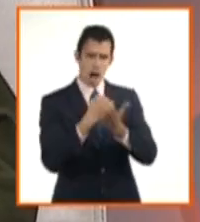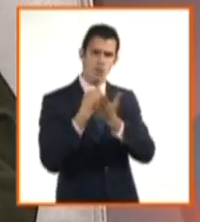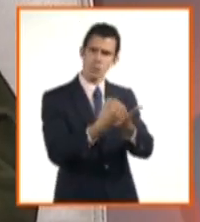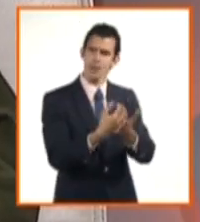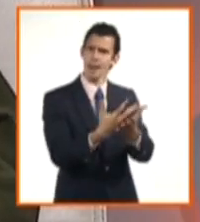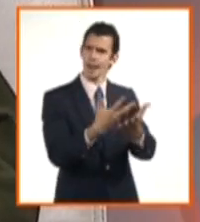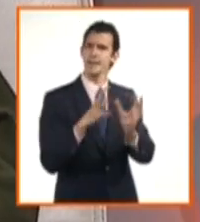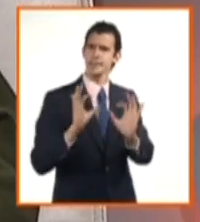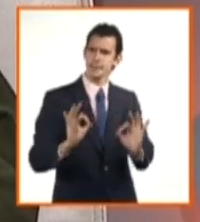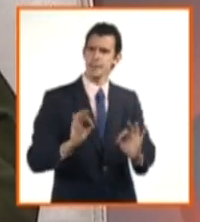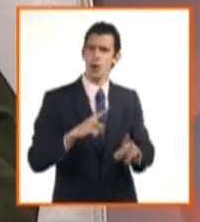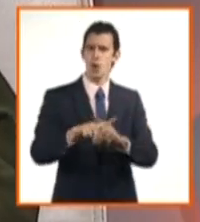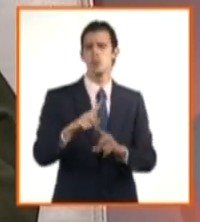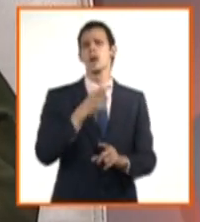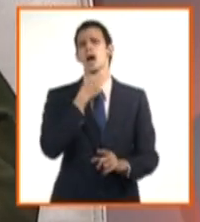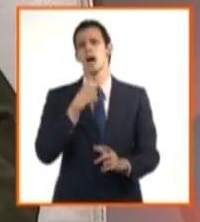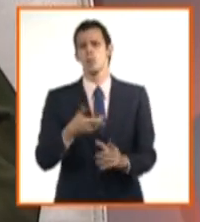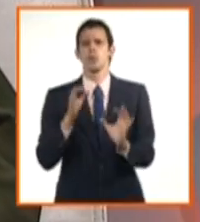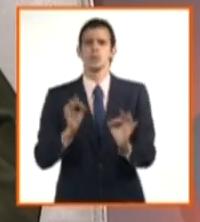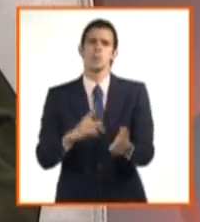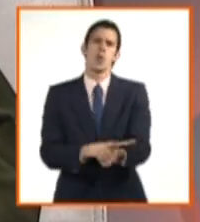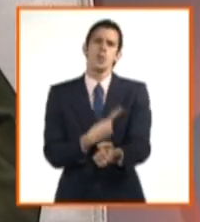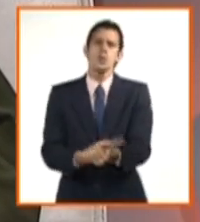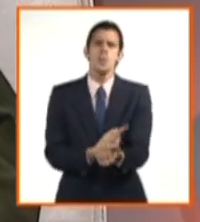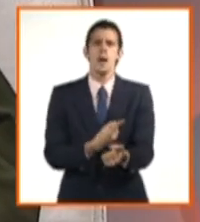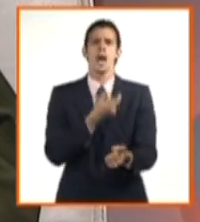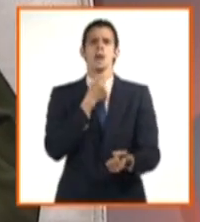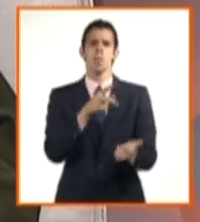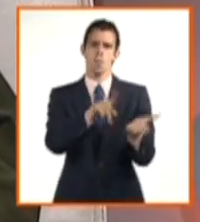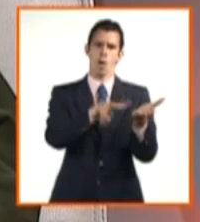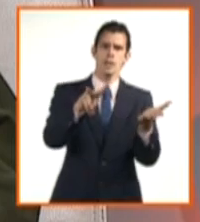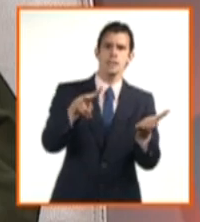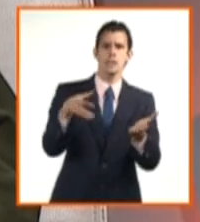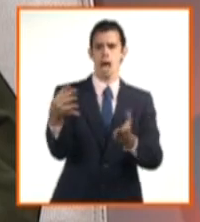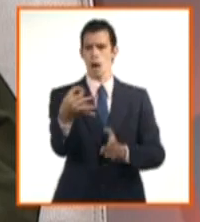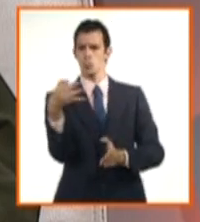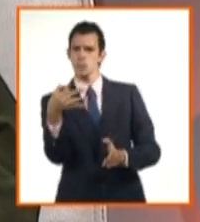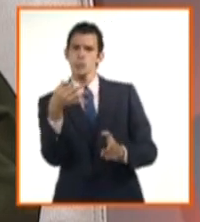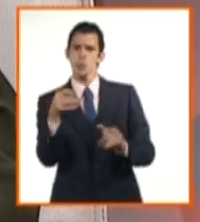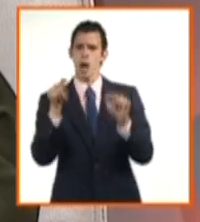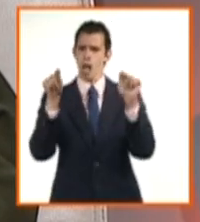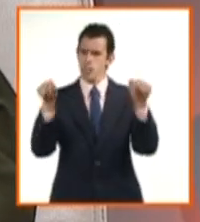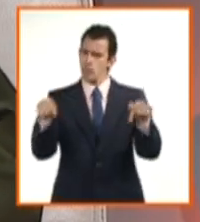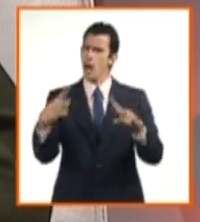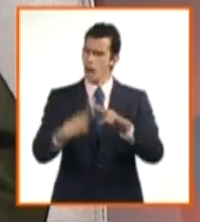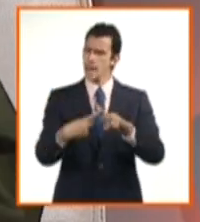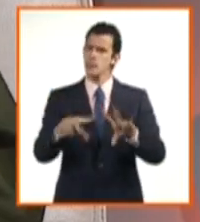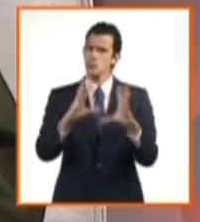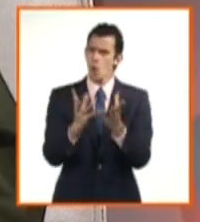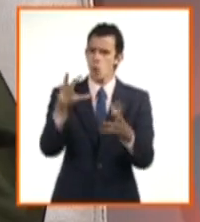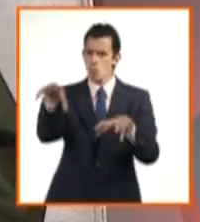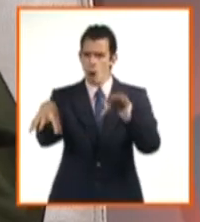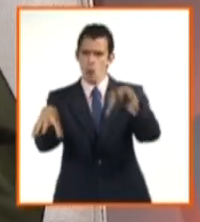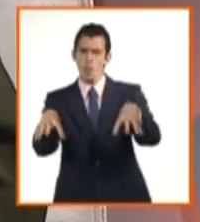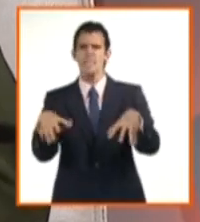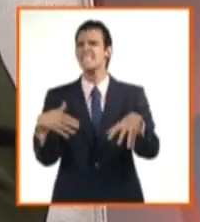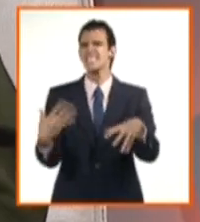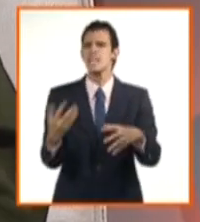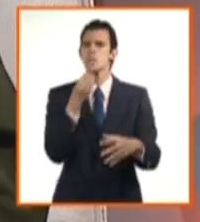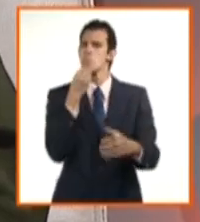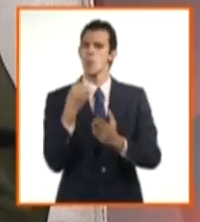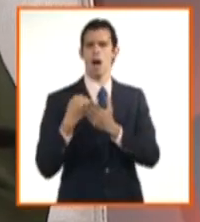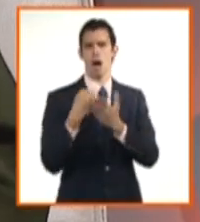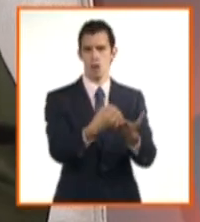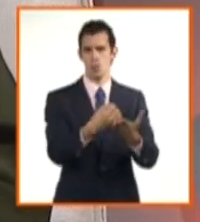medidas de evacuación y de protección de esas personas pero los puntos alerta temprana dan una información muy precisa tanto a los decisores como al centro de gestión y a